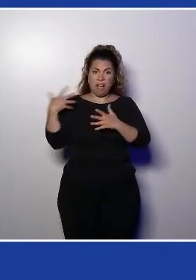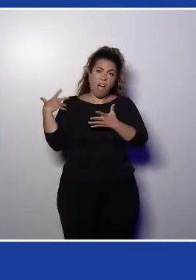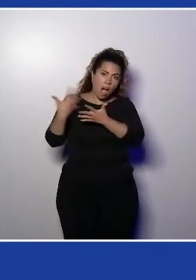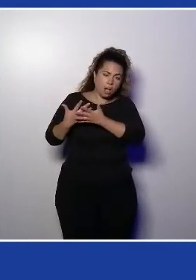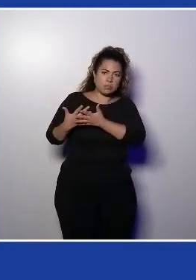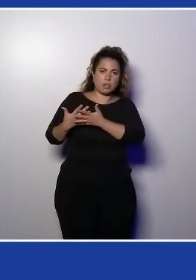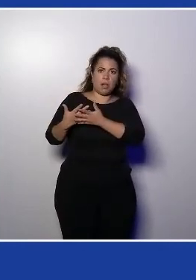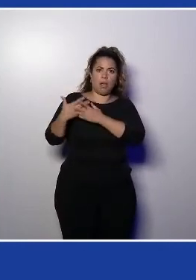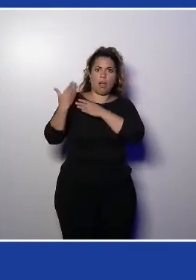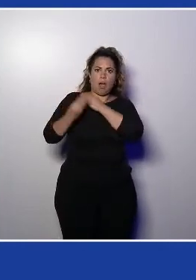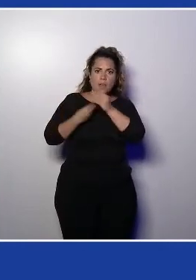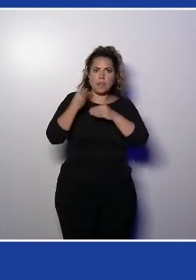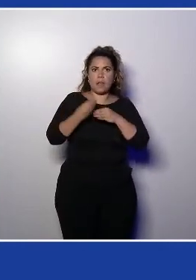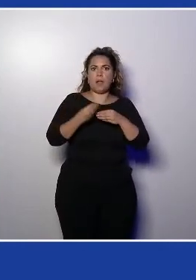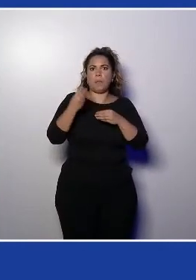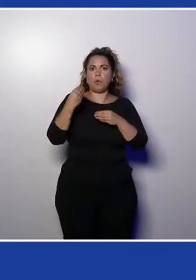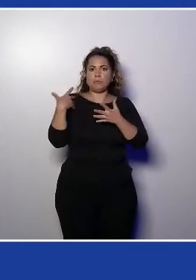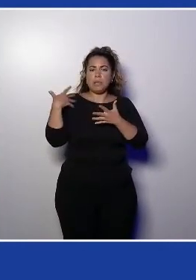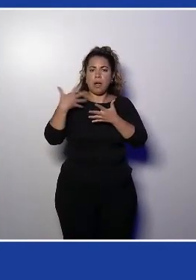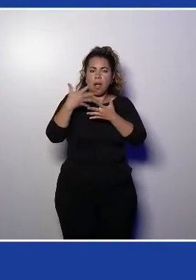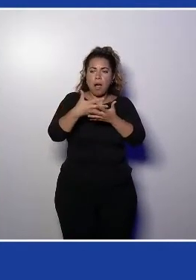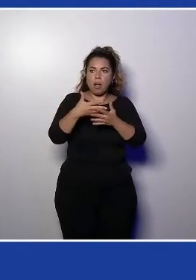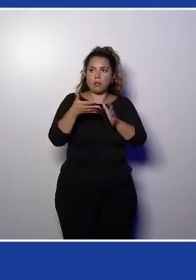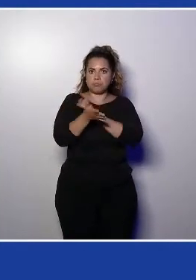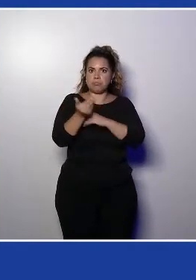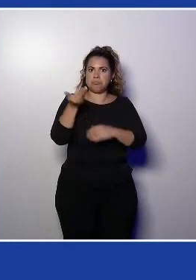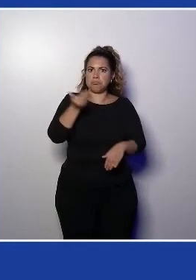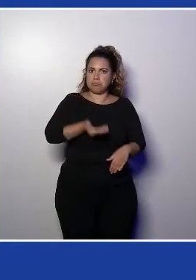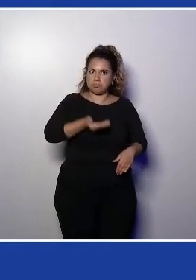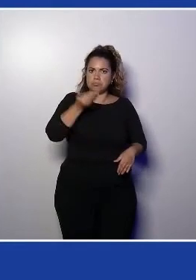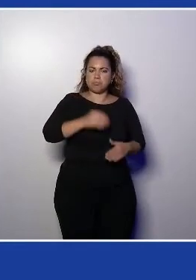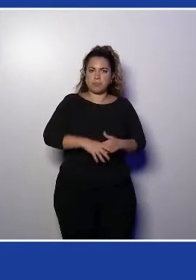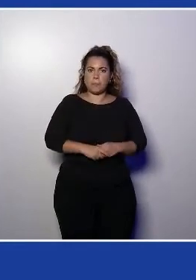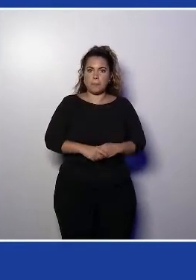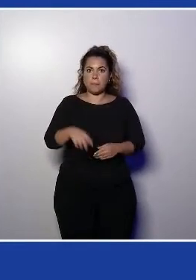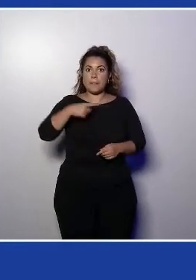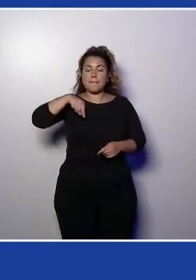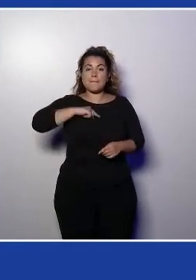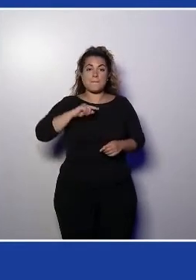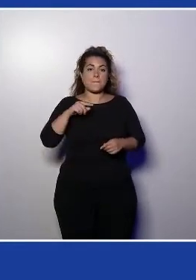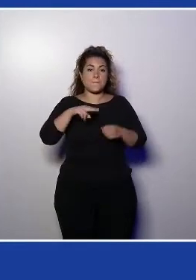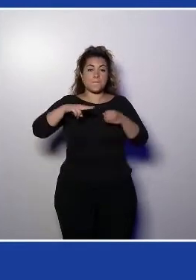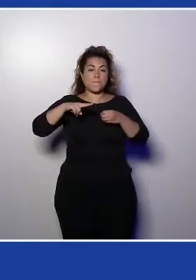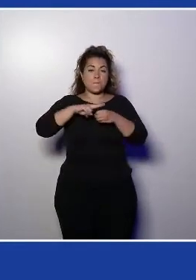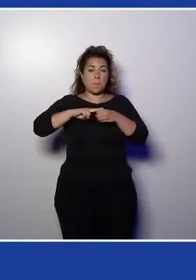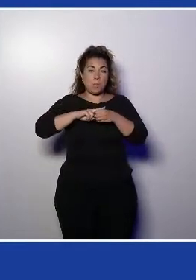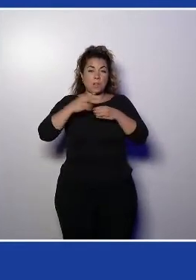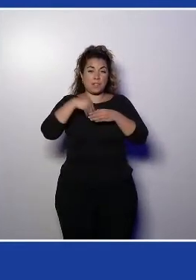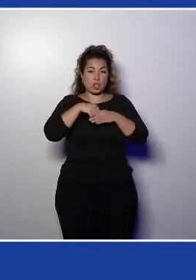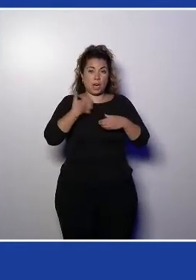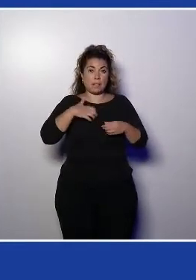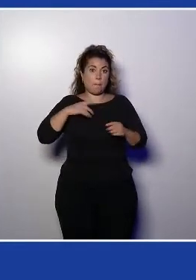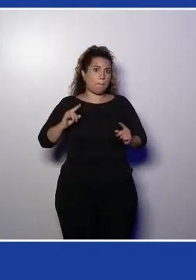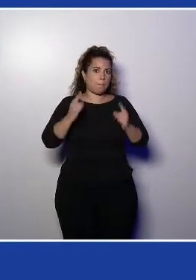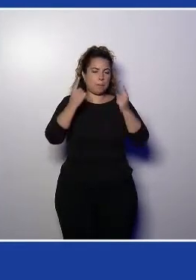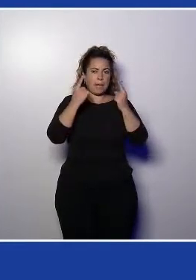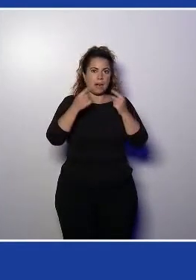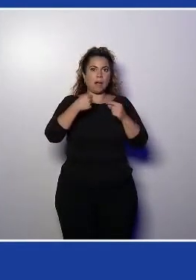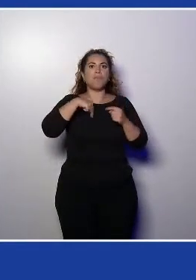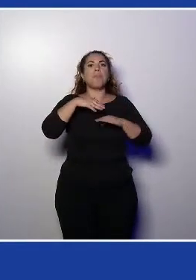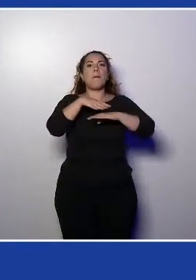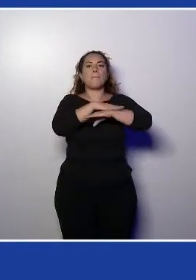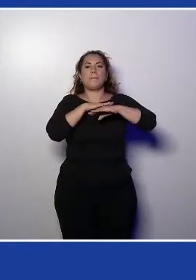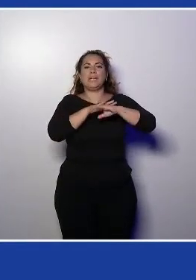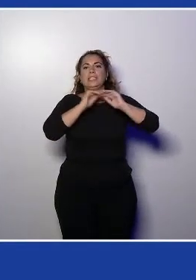adelante a lo largo de todos estos años han sido muy importantes. Fuimos la primera provincia en Argentina de crear el Ministerio